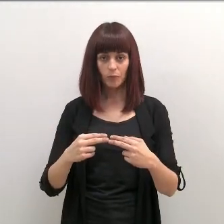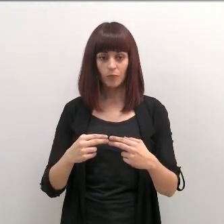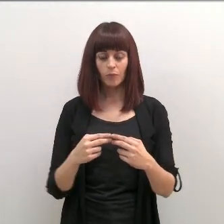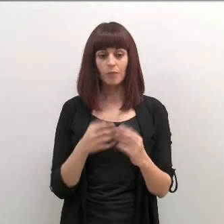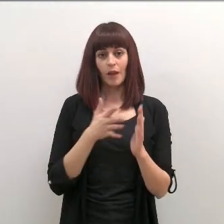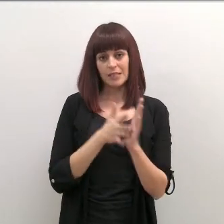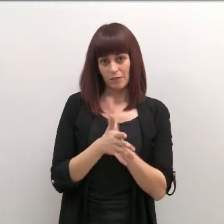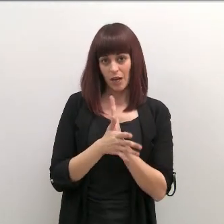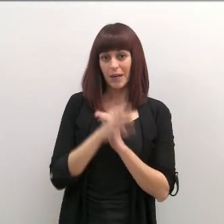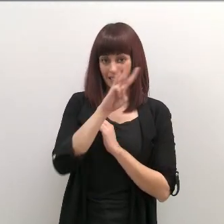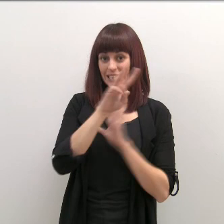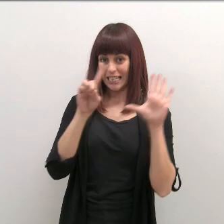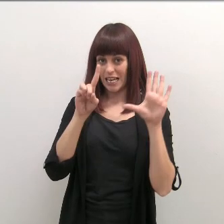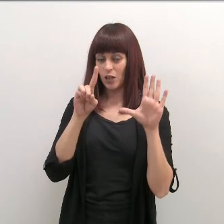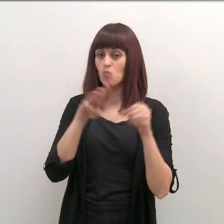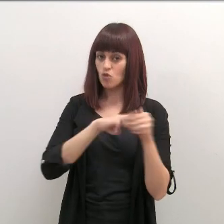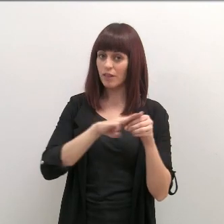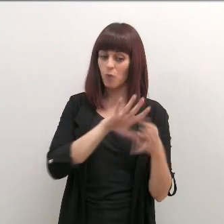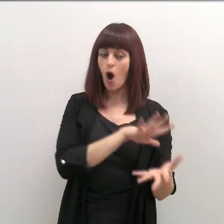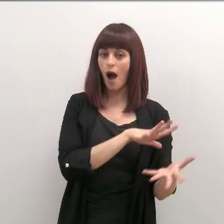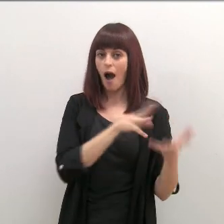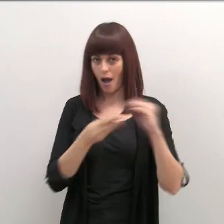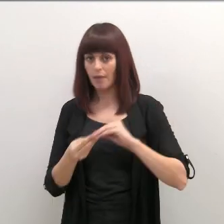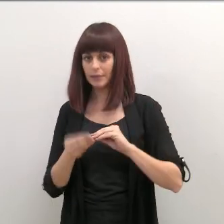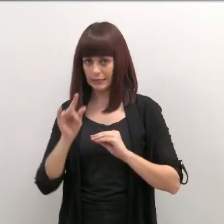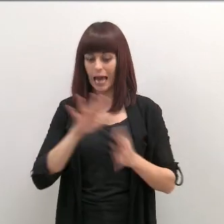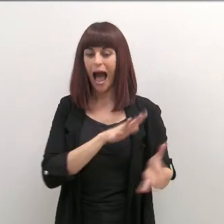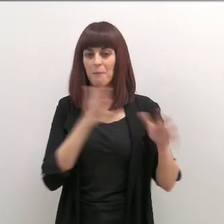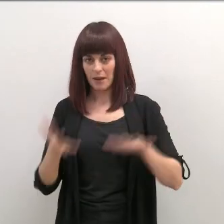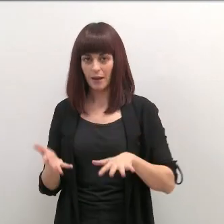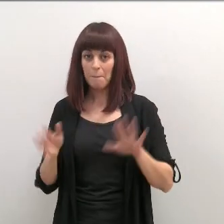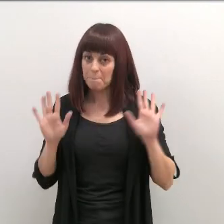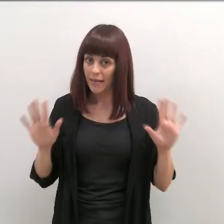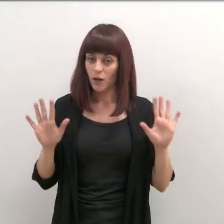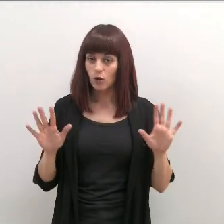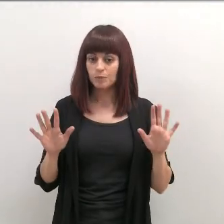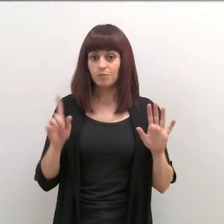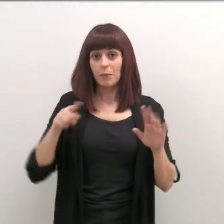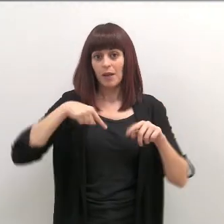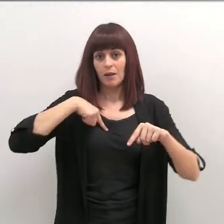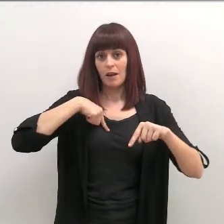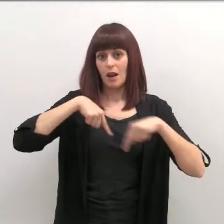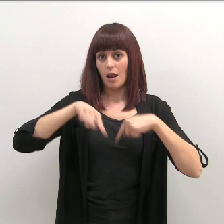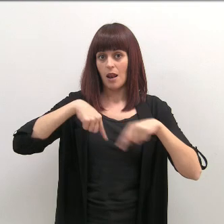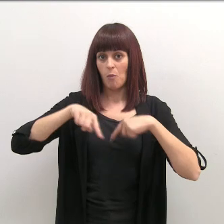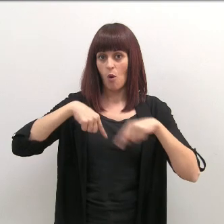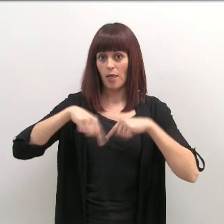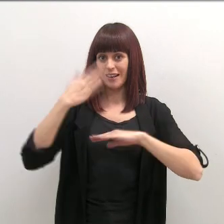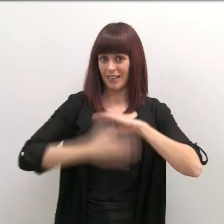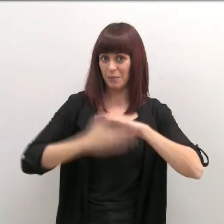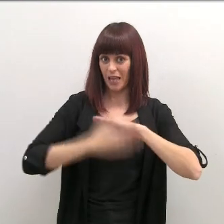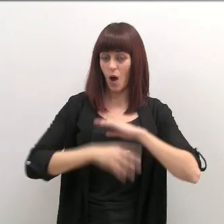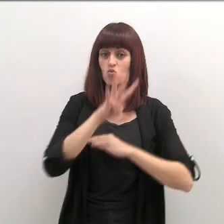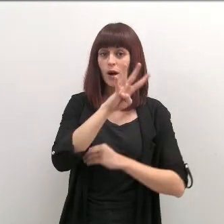sería para los 36 municipios, pero hay que tener en cuenta que limita la movilidad prácticamente a los